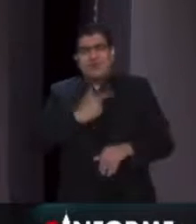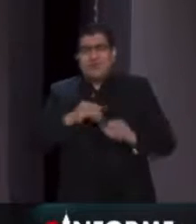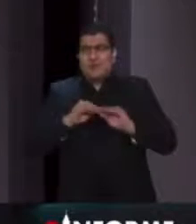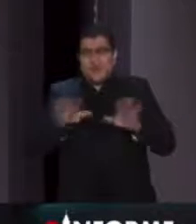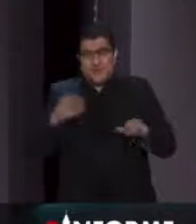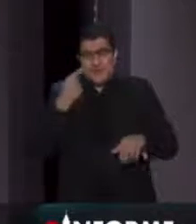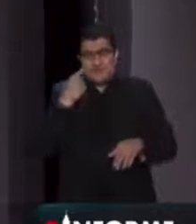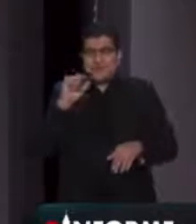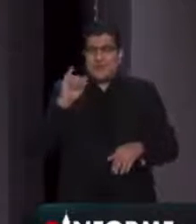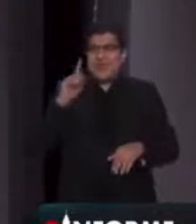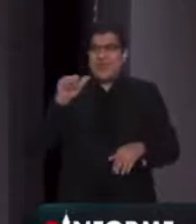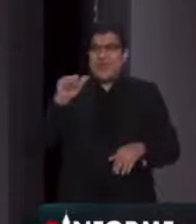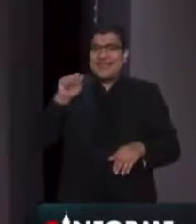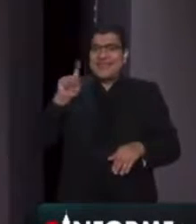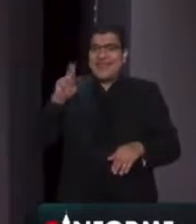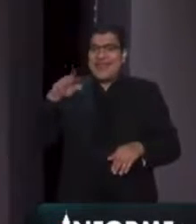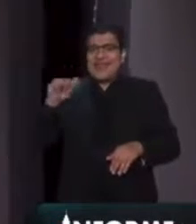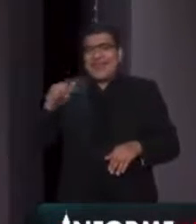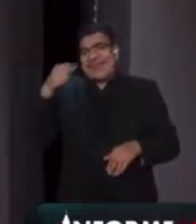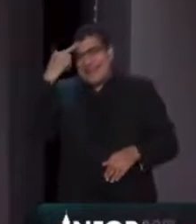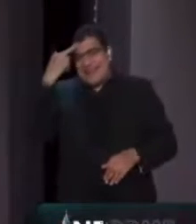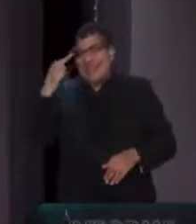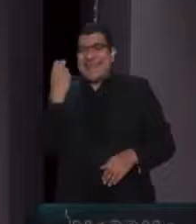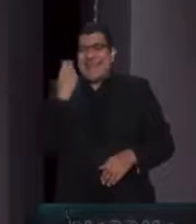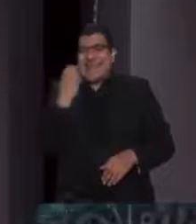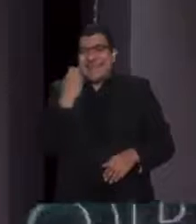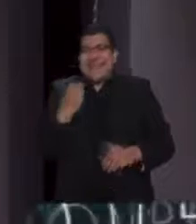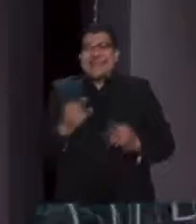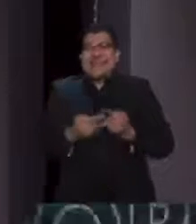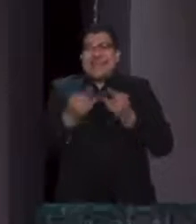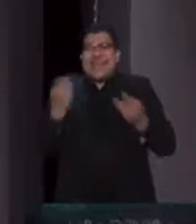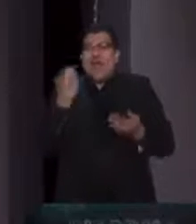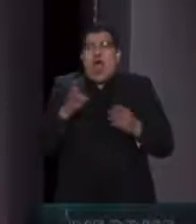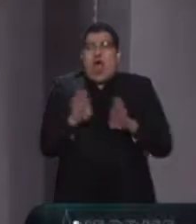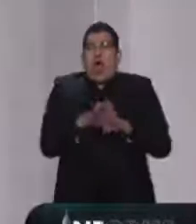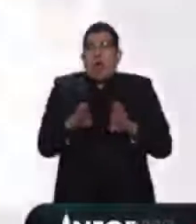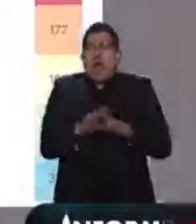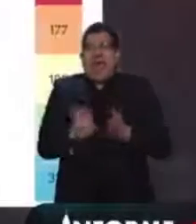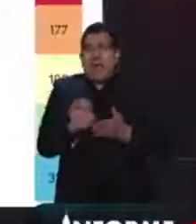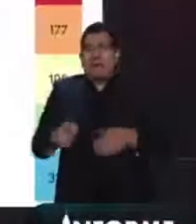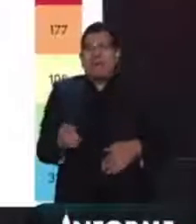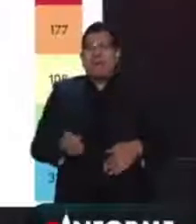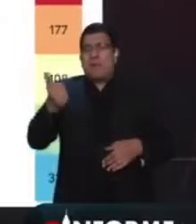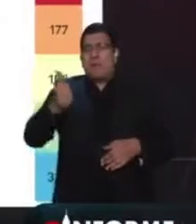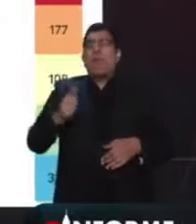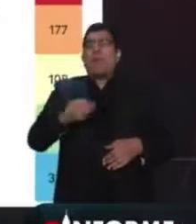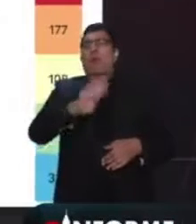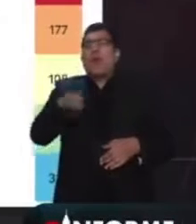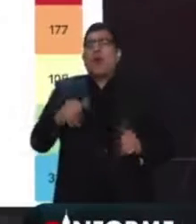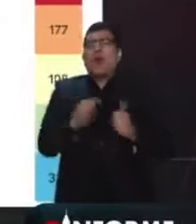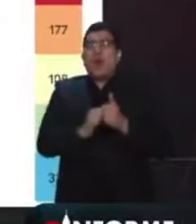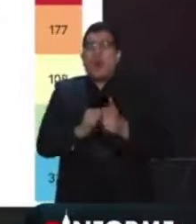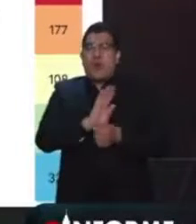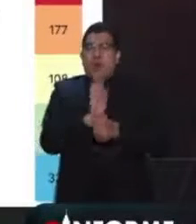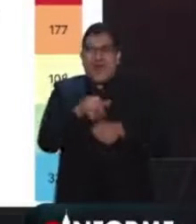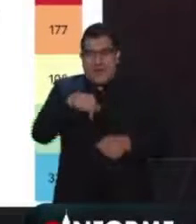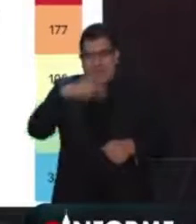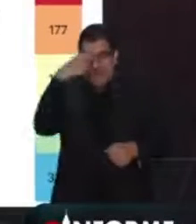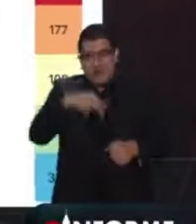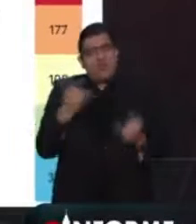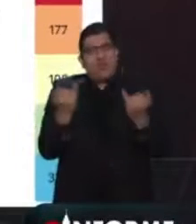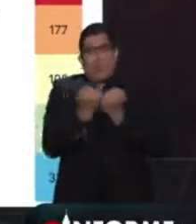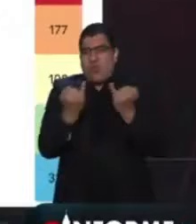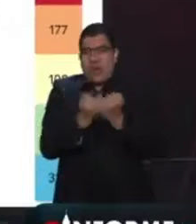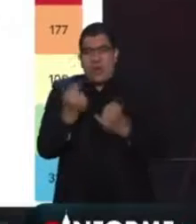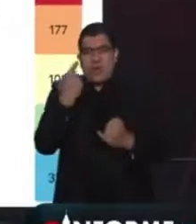Florencia Serranía. Creo que es un tema que es un ejemplo de como cuando ocurrió la primera muerte por COVID en México, se repitió el mismo